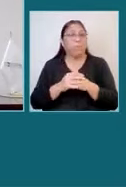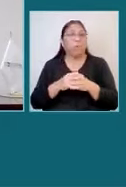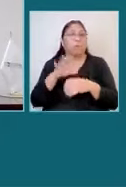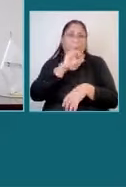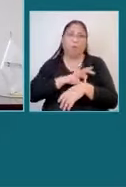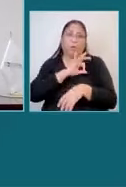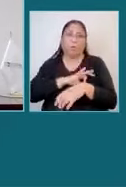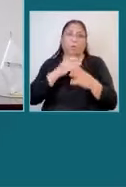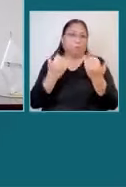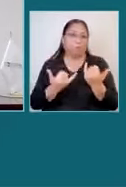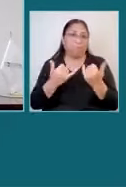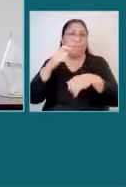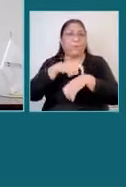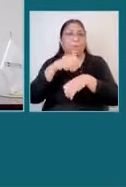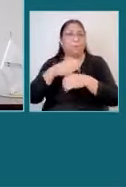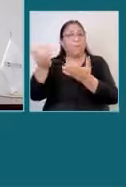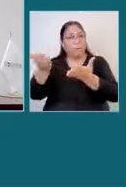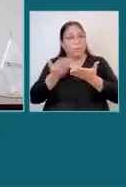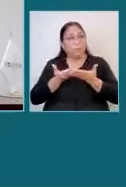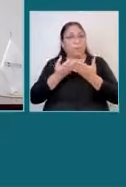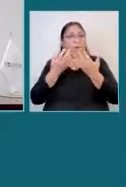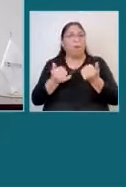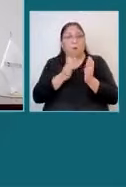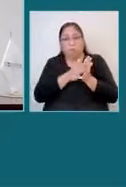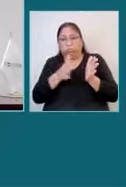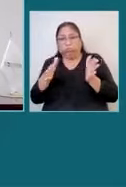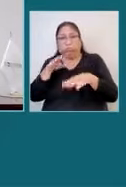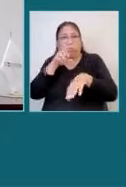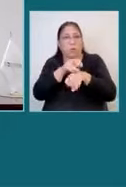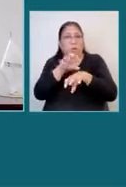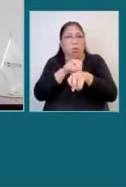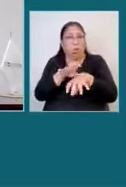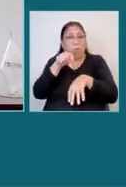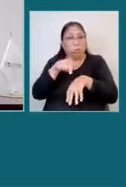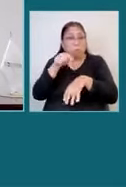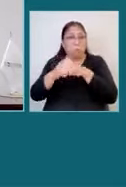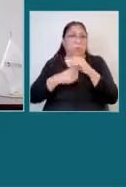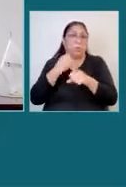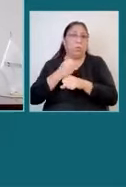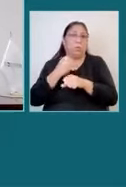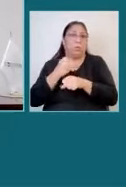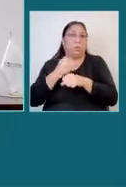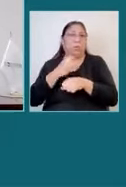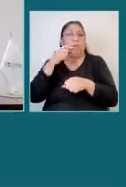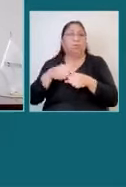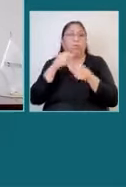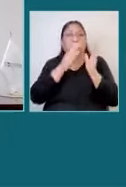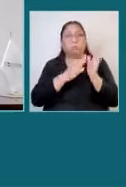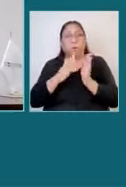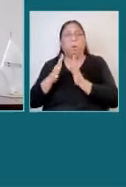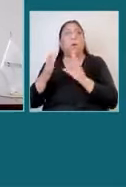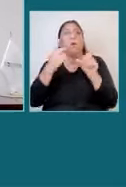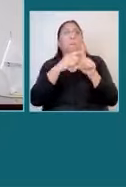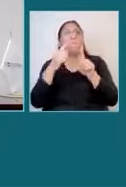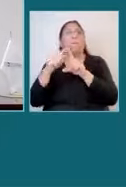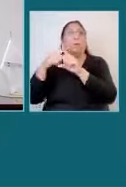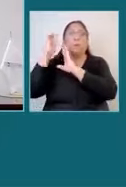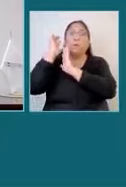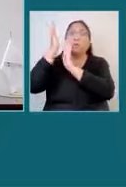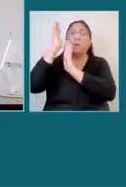aprovecho la oportunidad para invitarlos: a partir de julio de este año vamos a estar organizando diversos